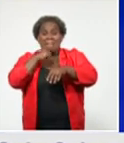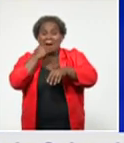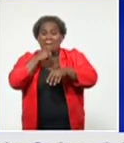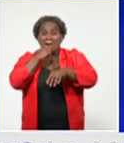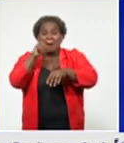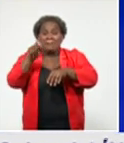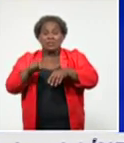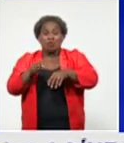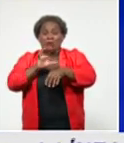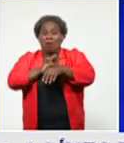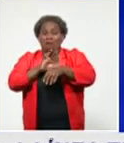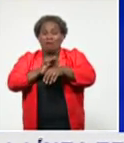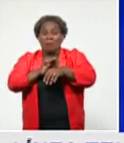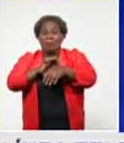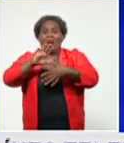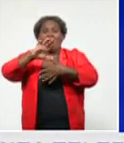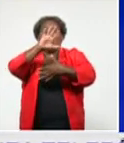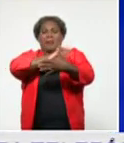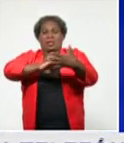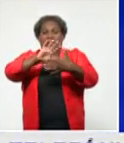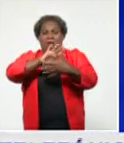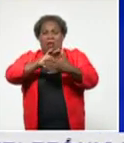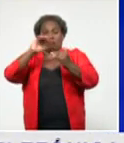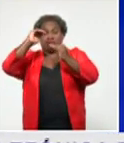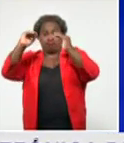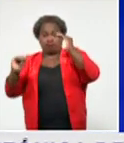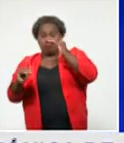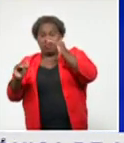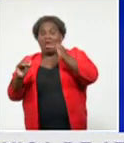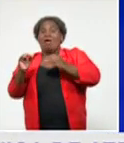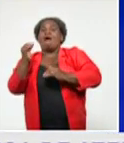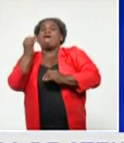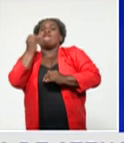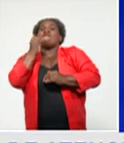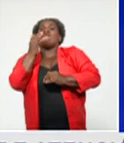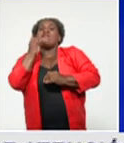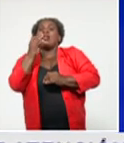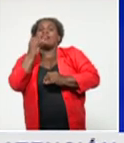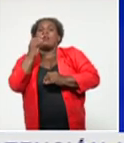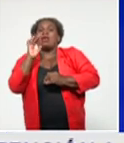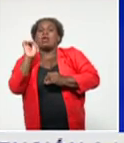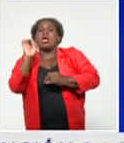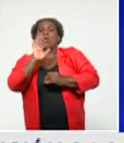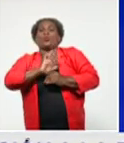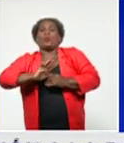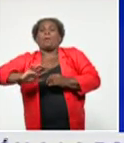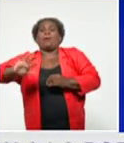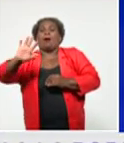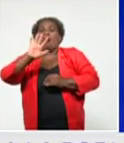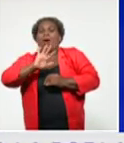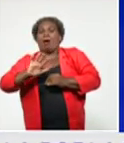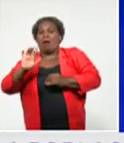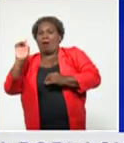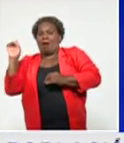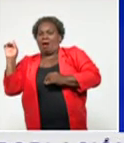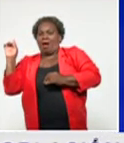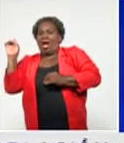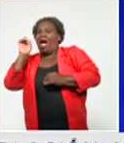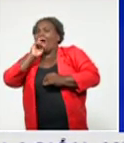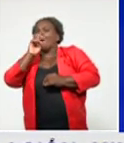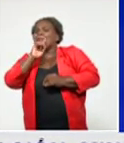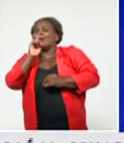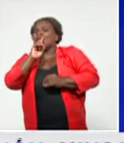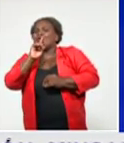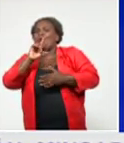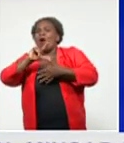Después, lo que está medio que verde debajo, pues es Europa, que fíjense que a los inicios era